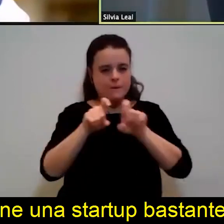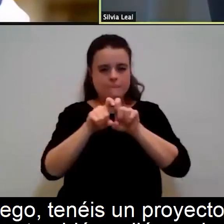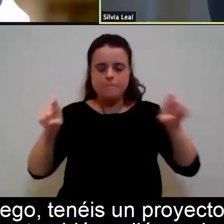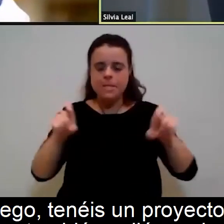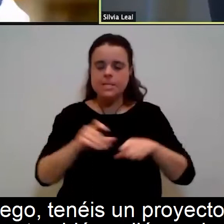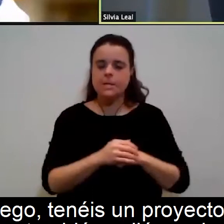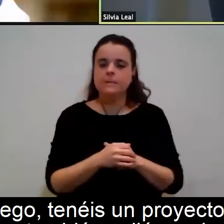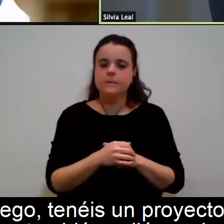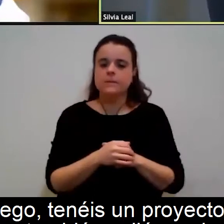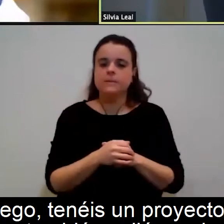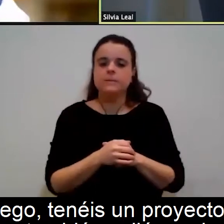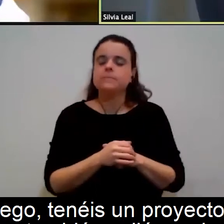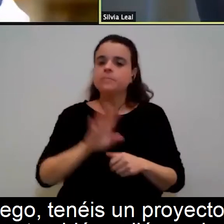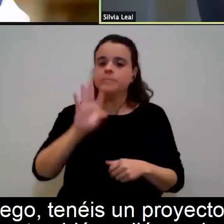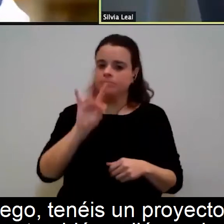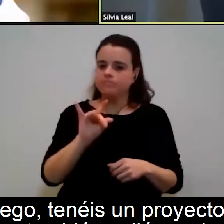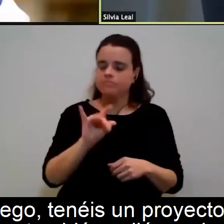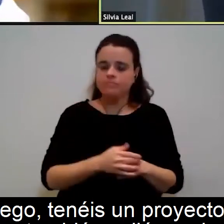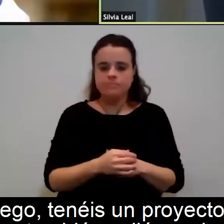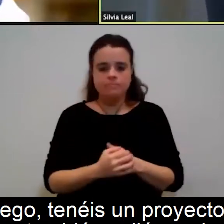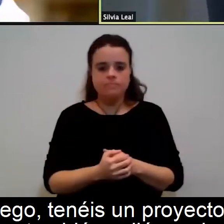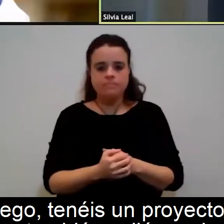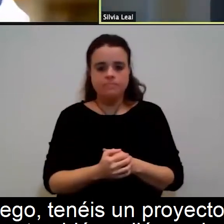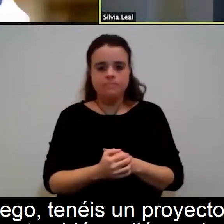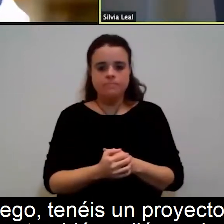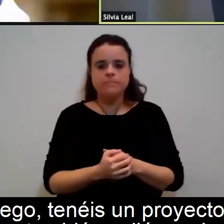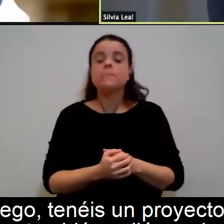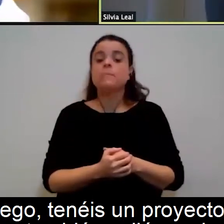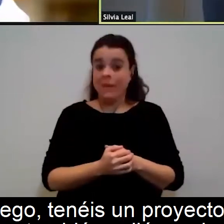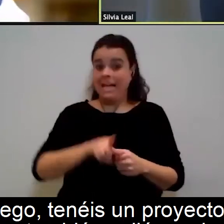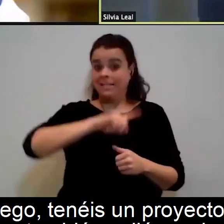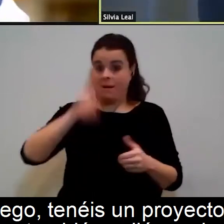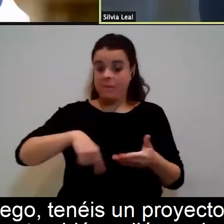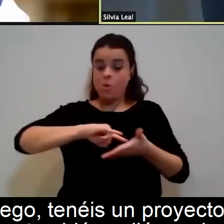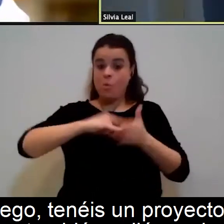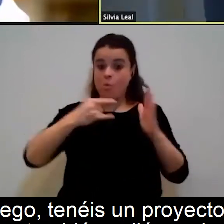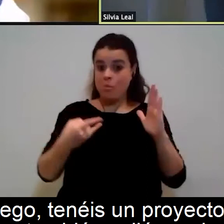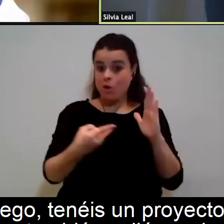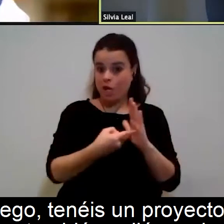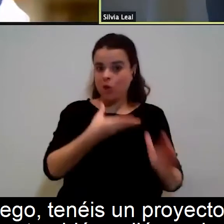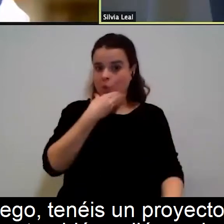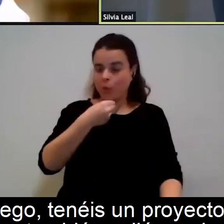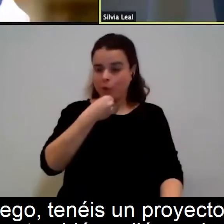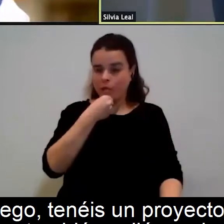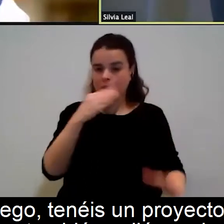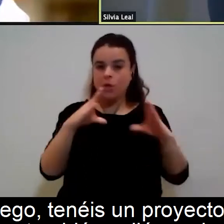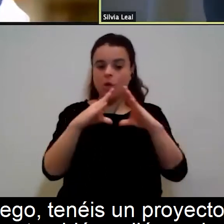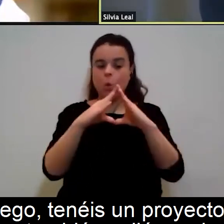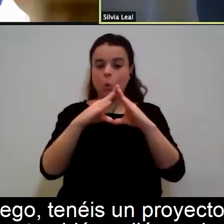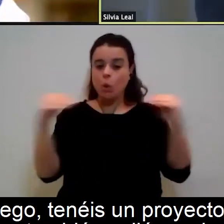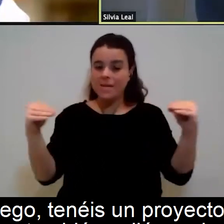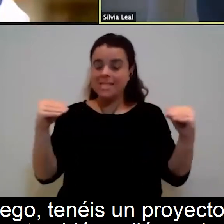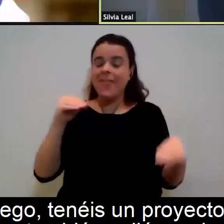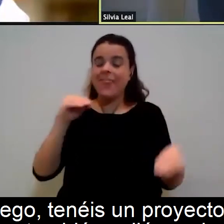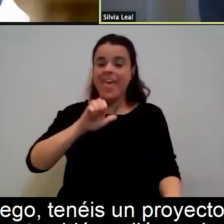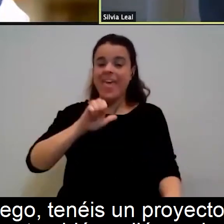Sí. efectivamente. Y luego tenéis un proyecto muy bonito de la Universidad de Elche,